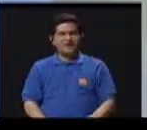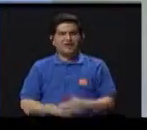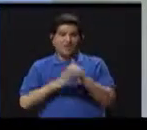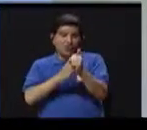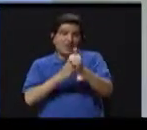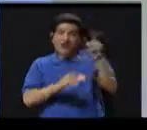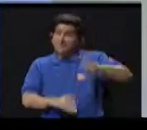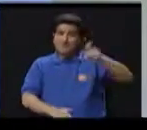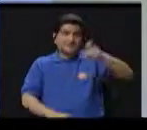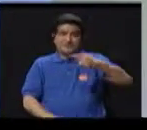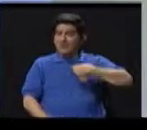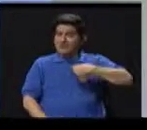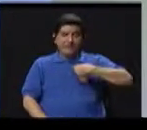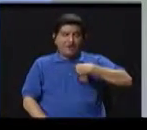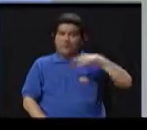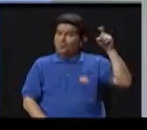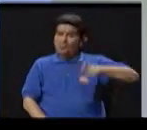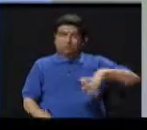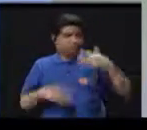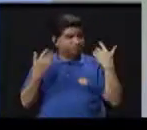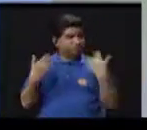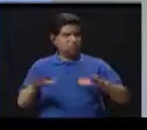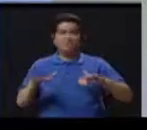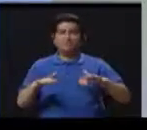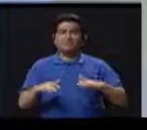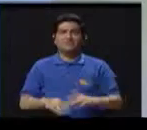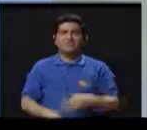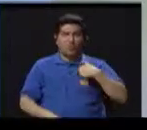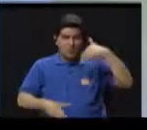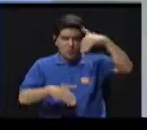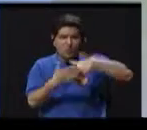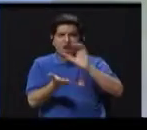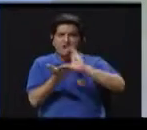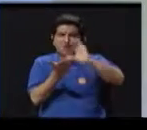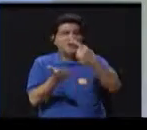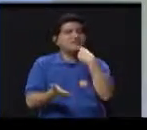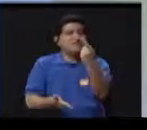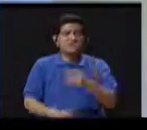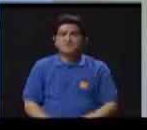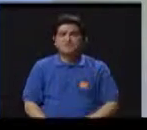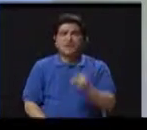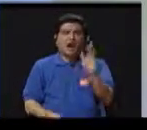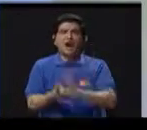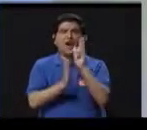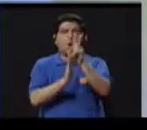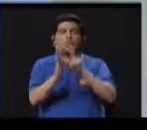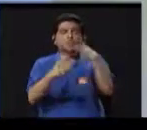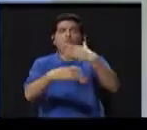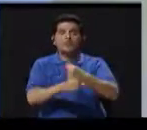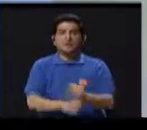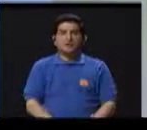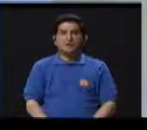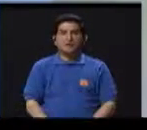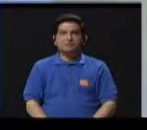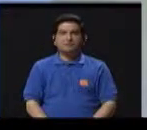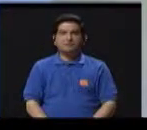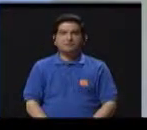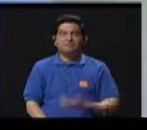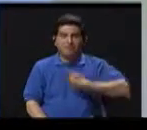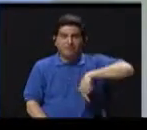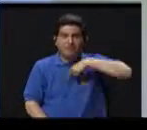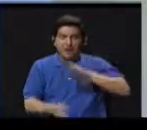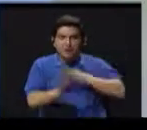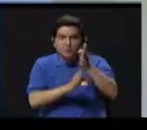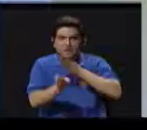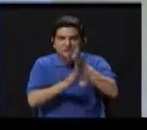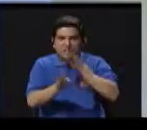guía es esencial, uno lo necesita. O sea, uno entra al curso y le dicen, tiene que hacer un documental. Y bueno, por lo